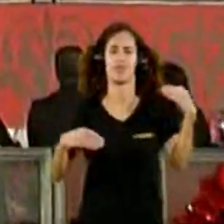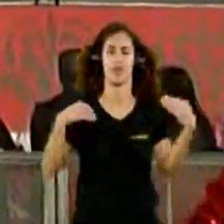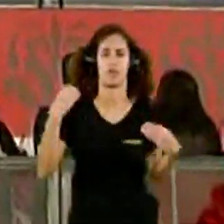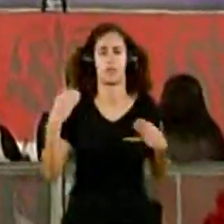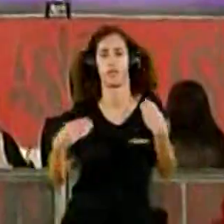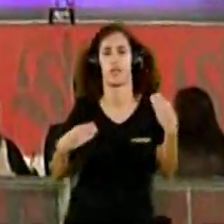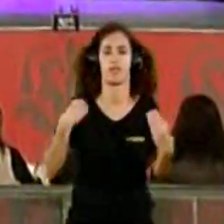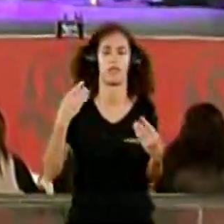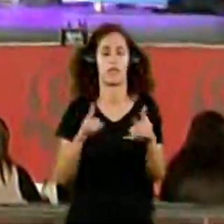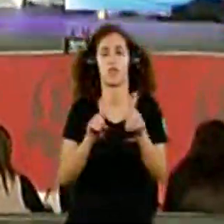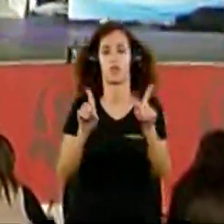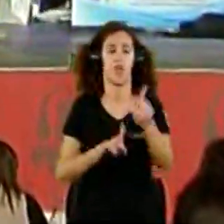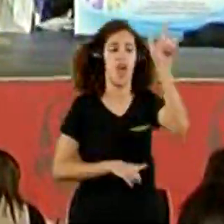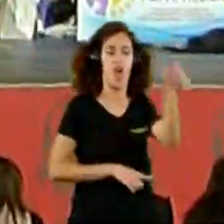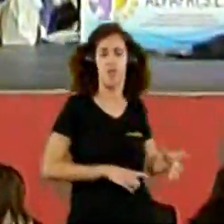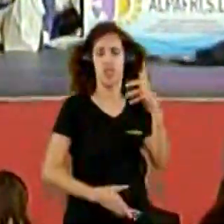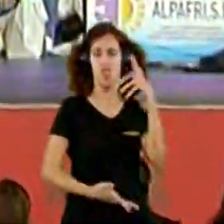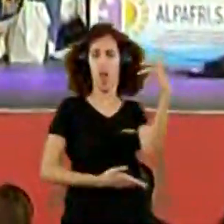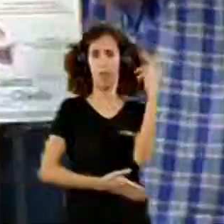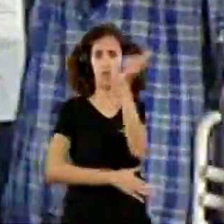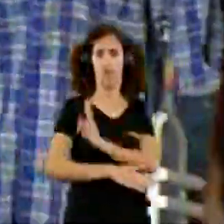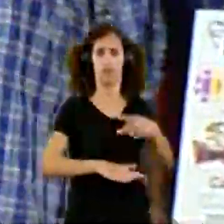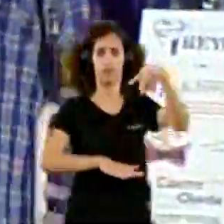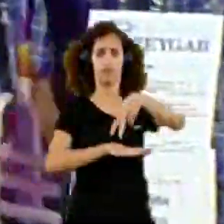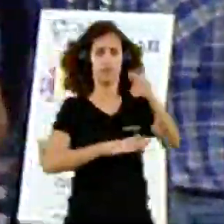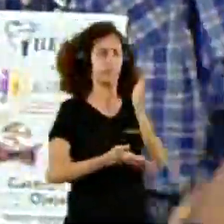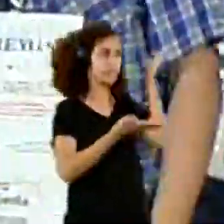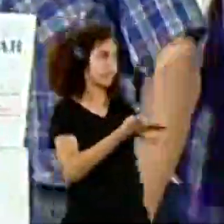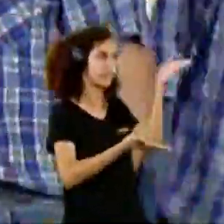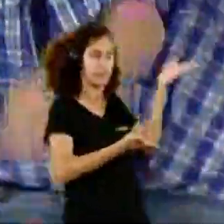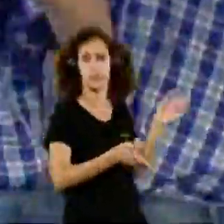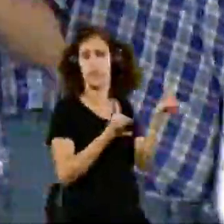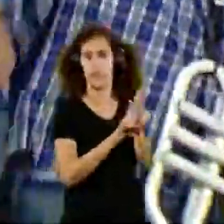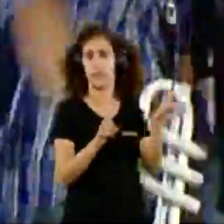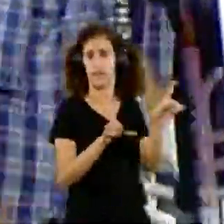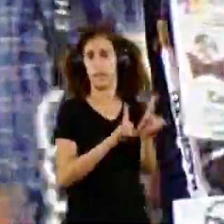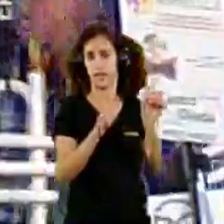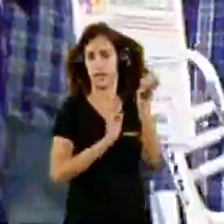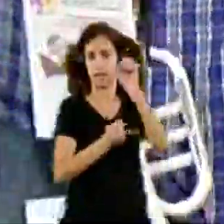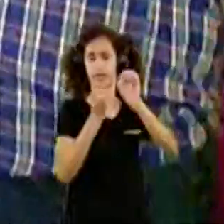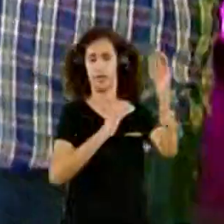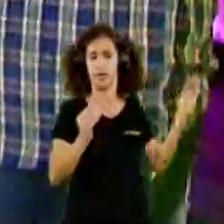es sacar a algún famoso al escenario y que mejore el repertorio, hacerle una